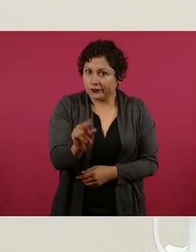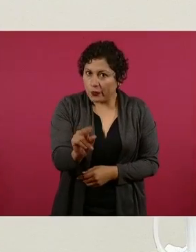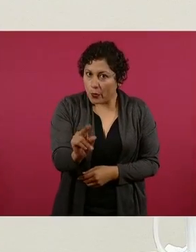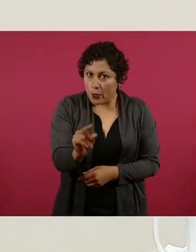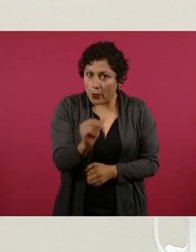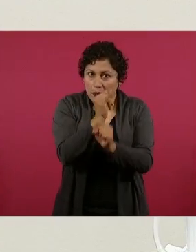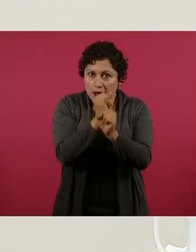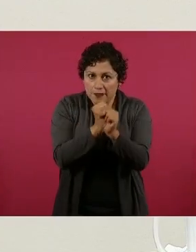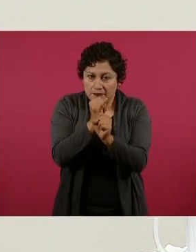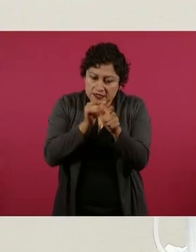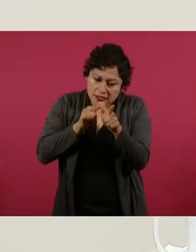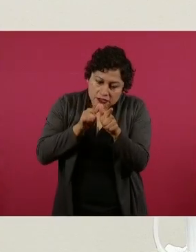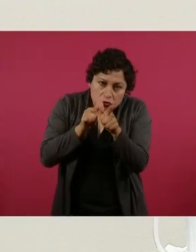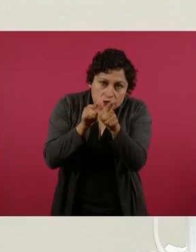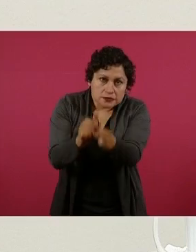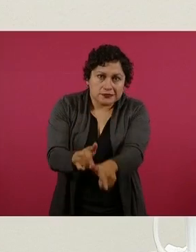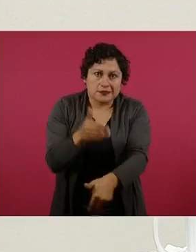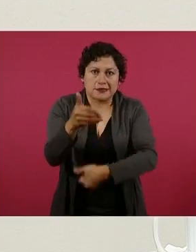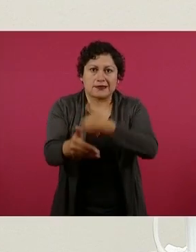no va a haber carpetazo.